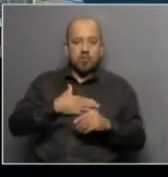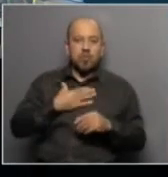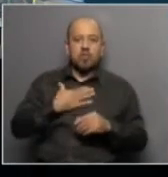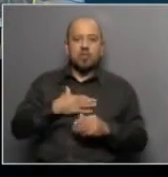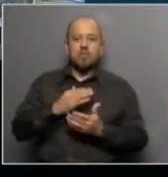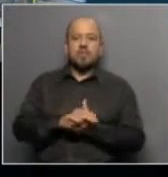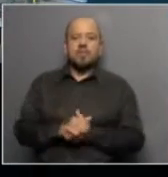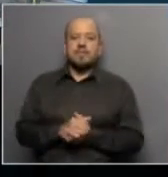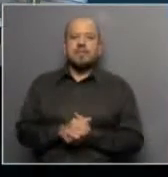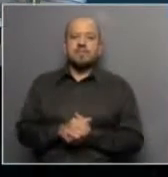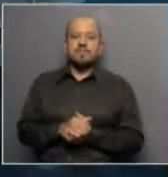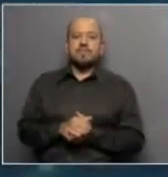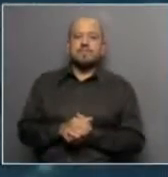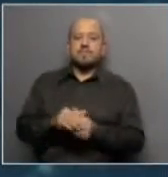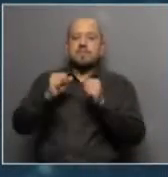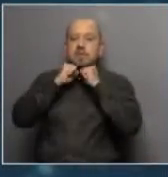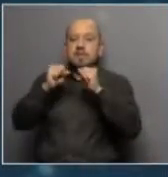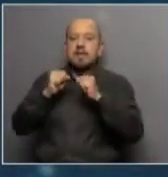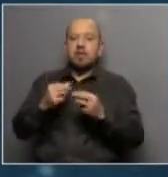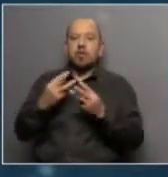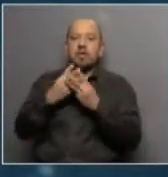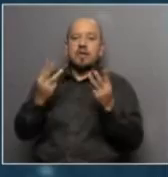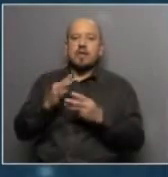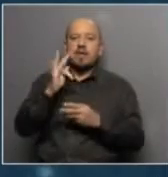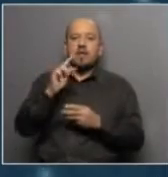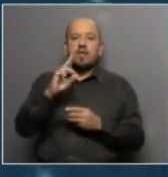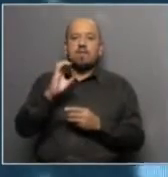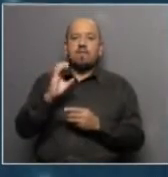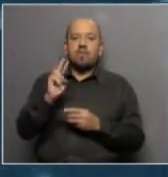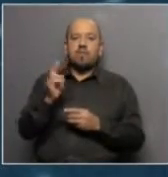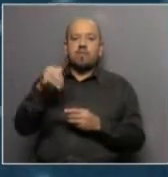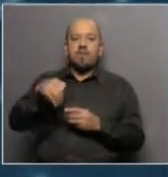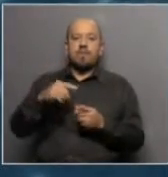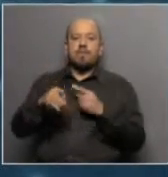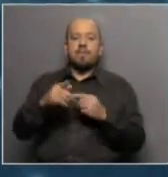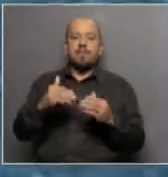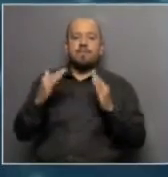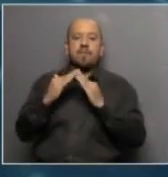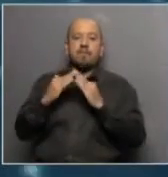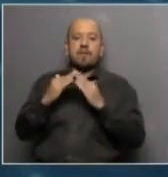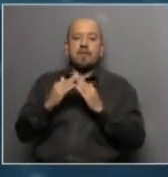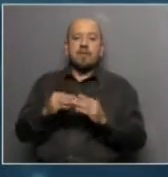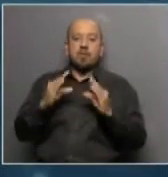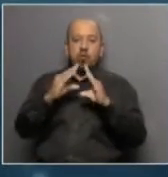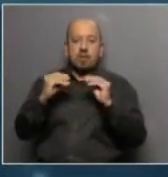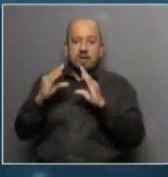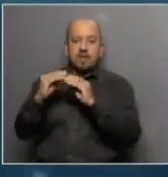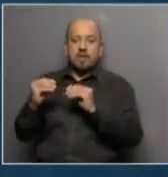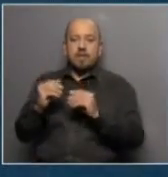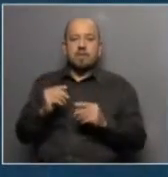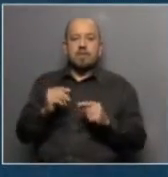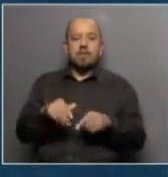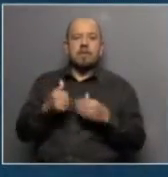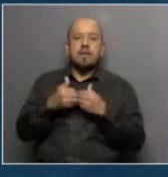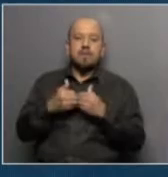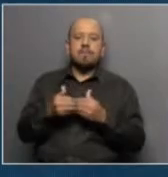saludarlos y estar aquí. Bienvenido, Gustavo. Gustavo es secretario general de FUCMAN, FUCMAN, la Federación Uruguaya de Vivienda por Ayuda Mutua. Gustavo, para